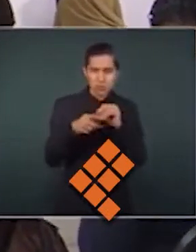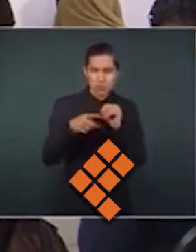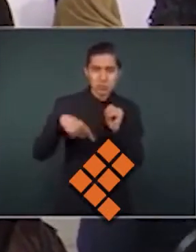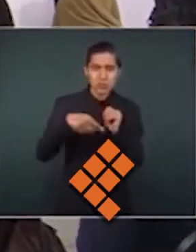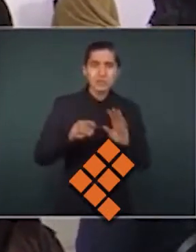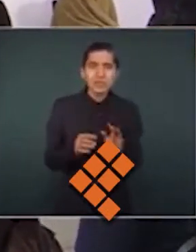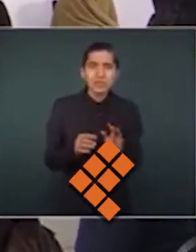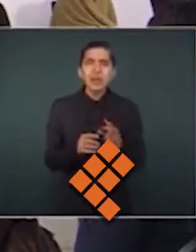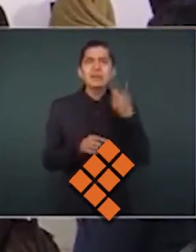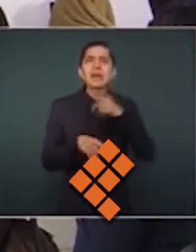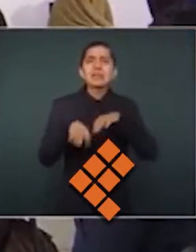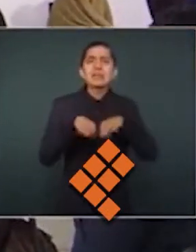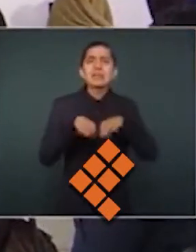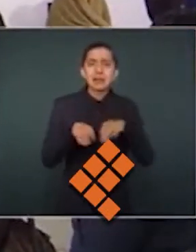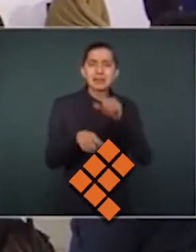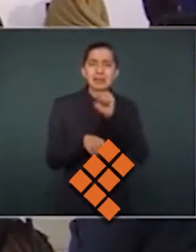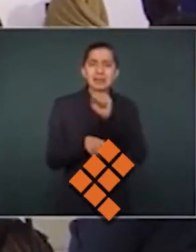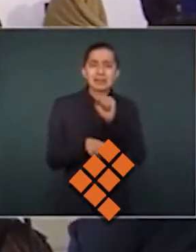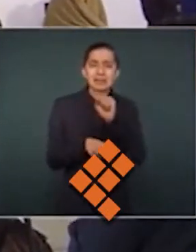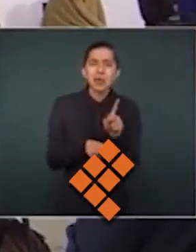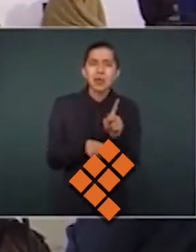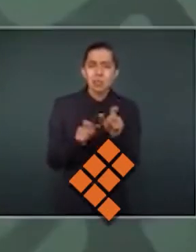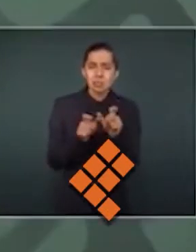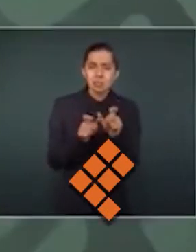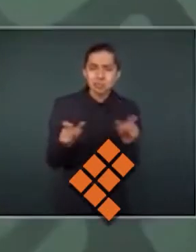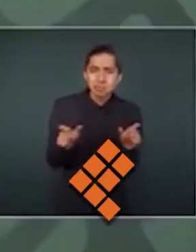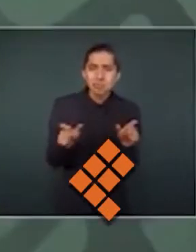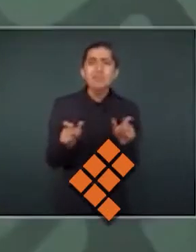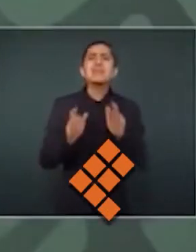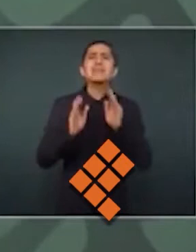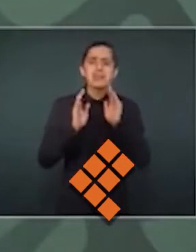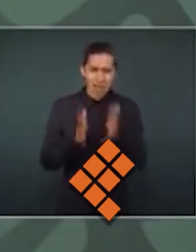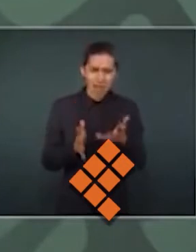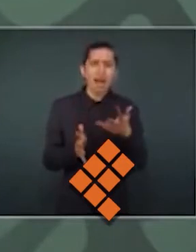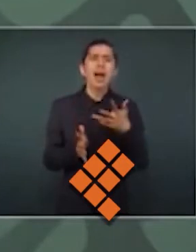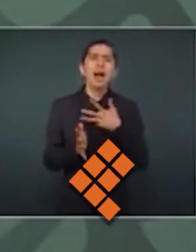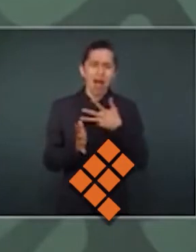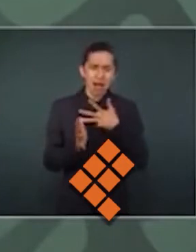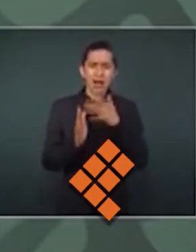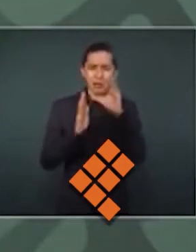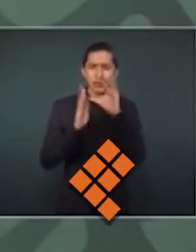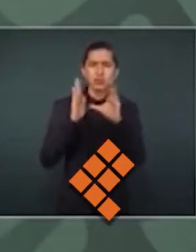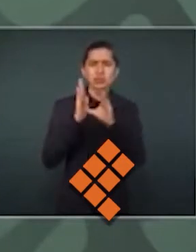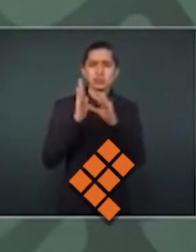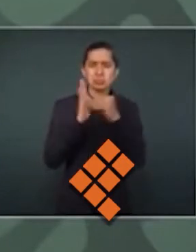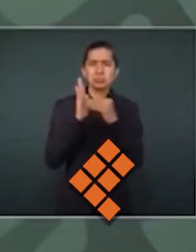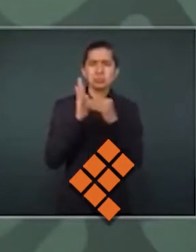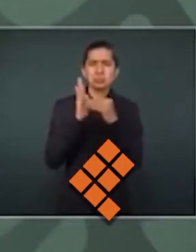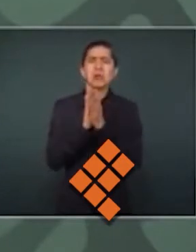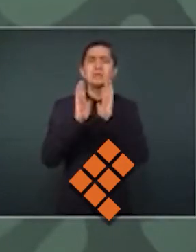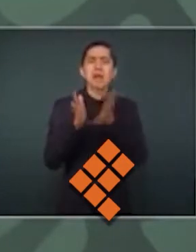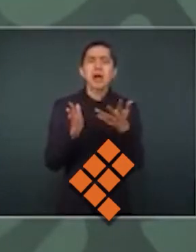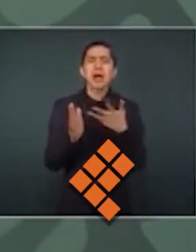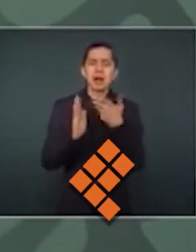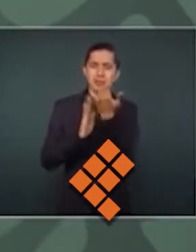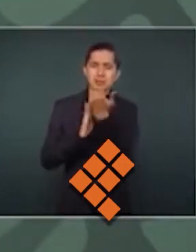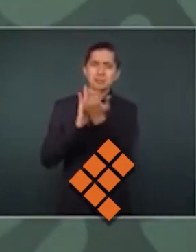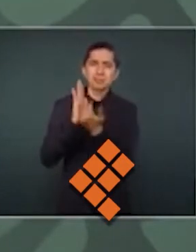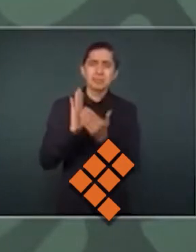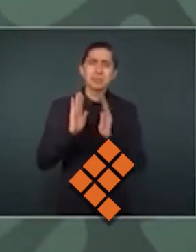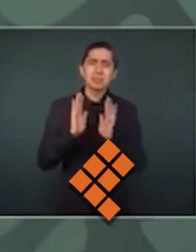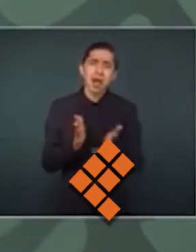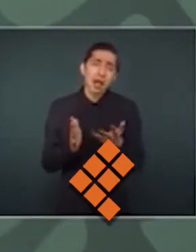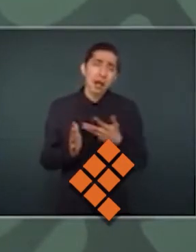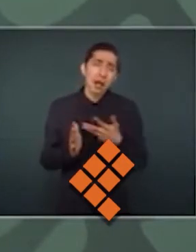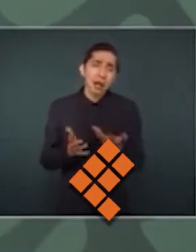El presidente de la República, Andrés Manuel López Obrador, aseguró que se realizará la prueba del coronavirus COVID-19 como un protocolo de salud